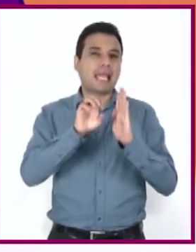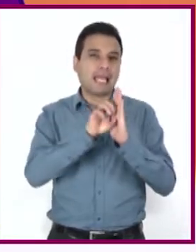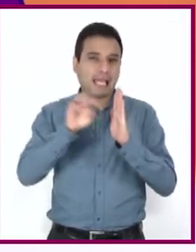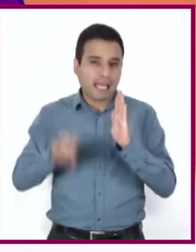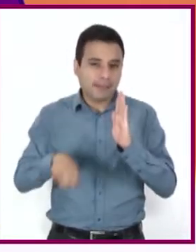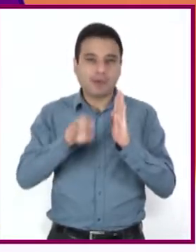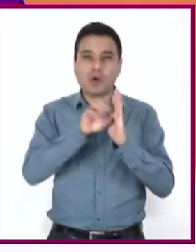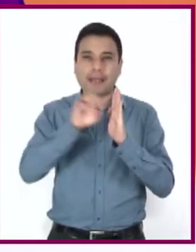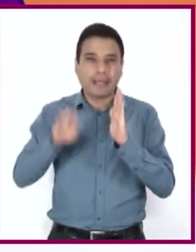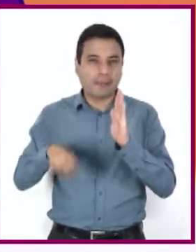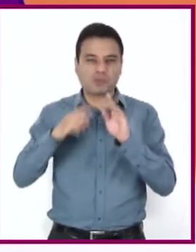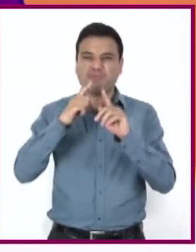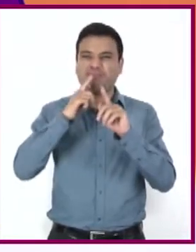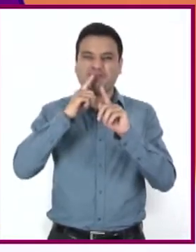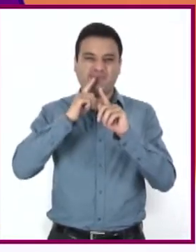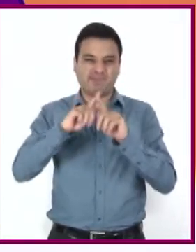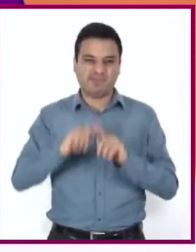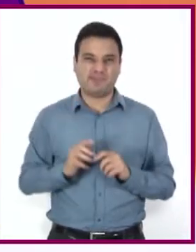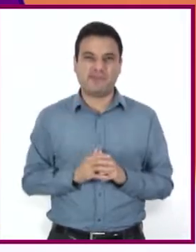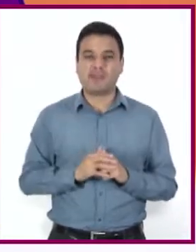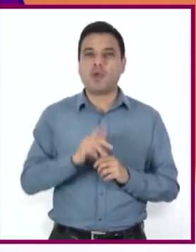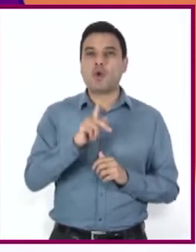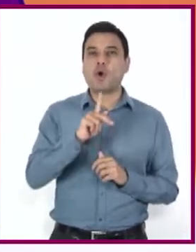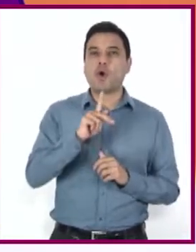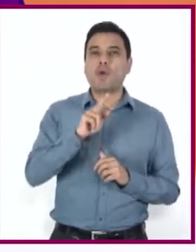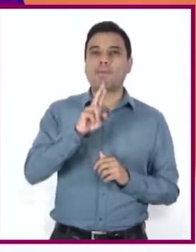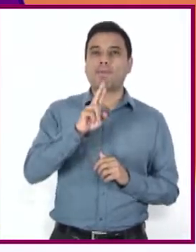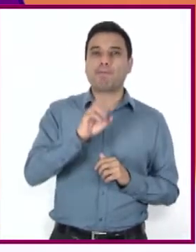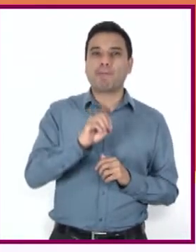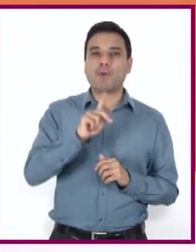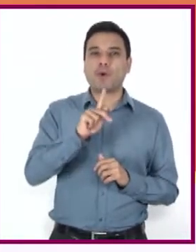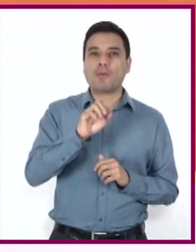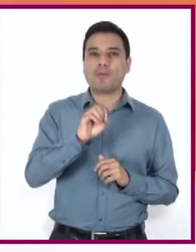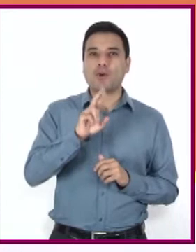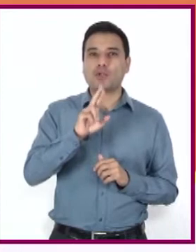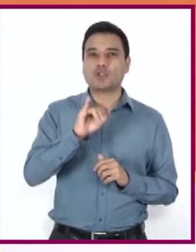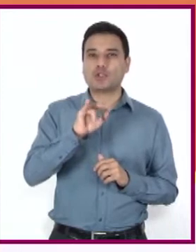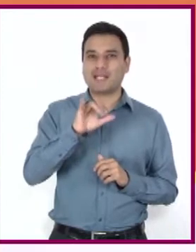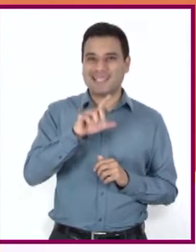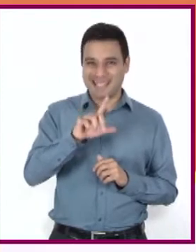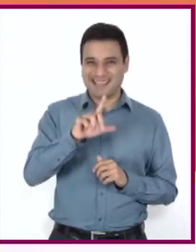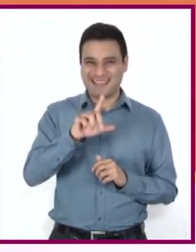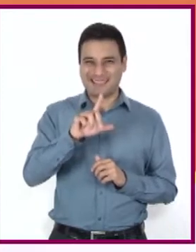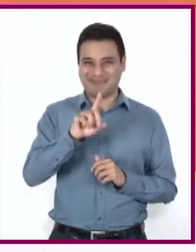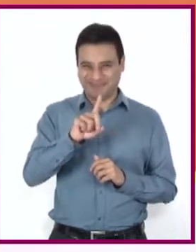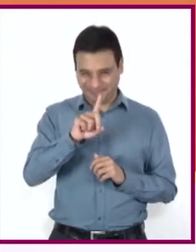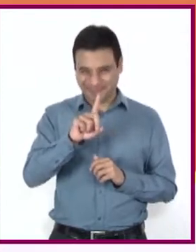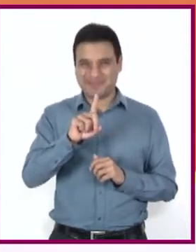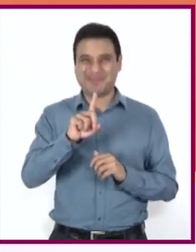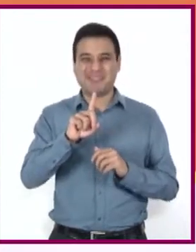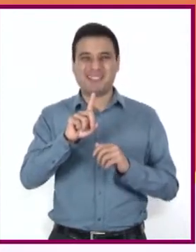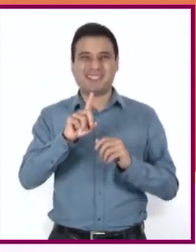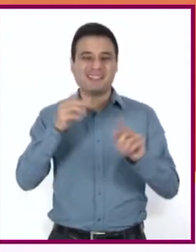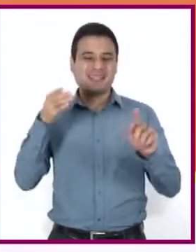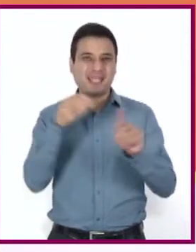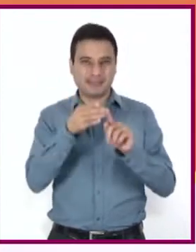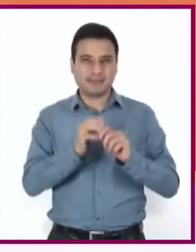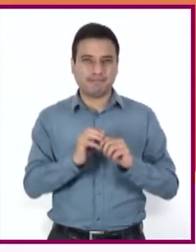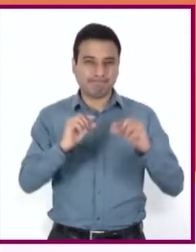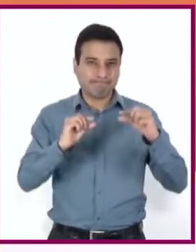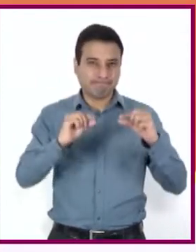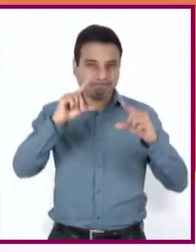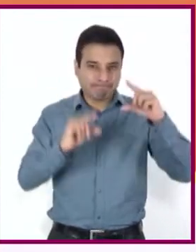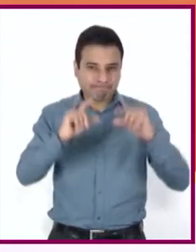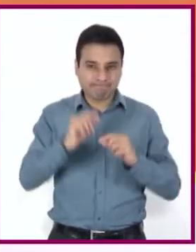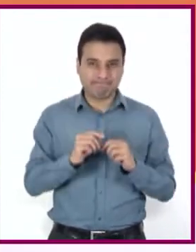partir de sus representaciones algebraica, tabular y gráfica para la resolución de problema dentro del contexto